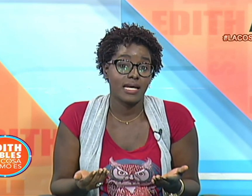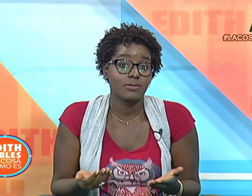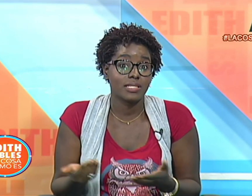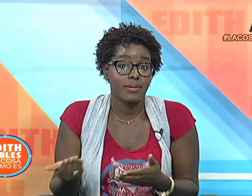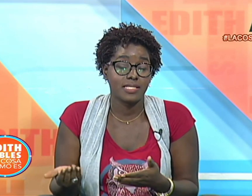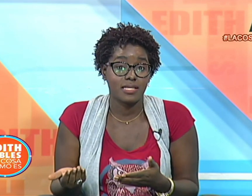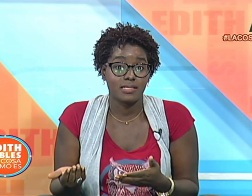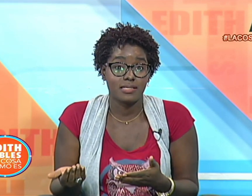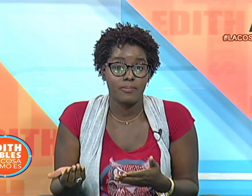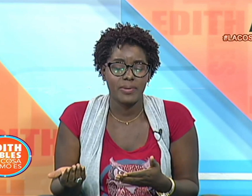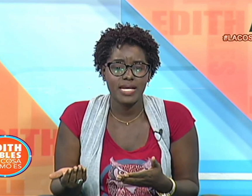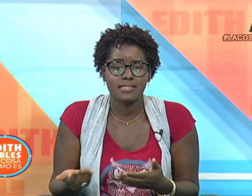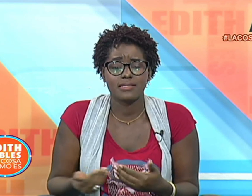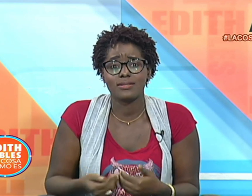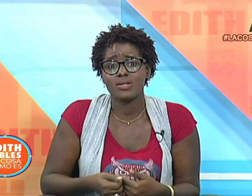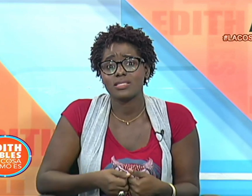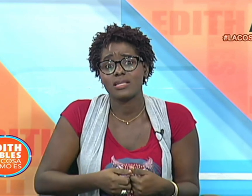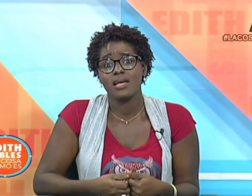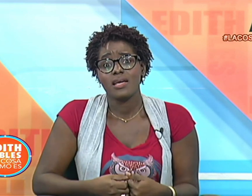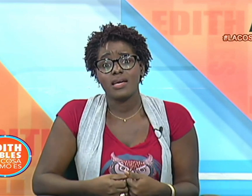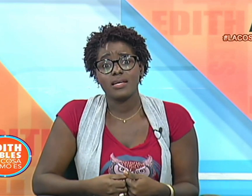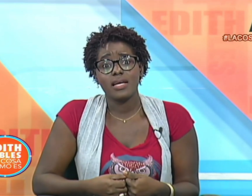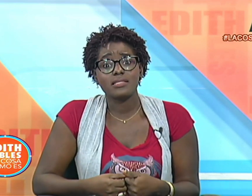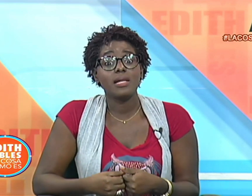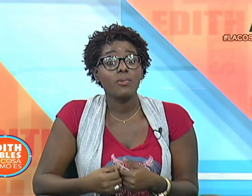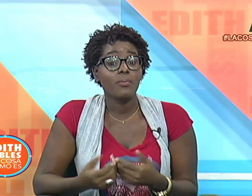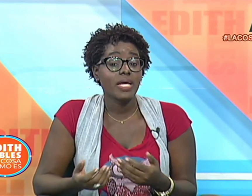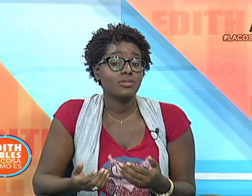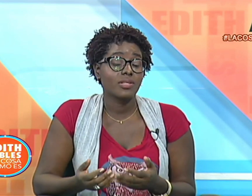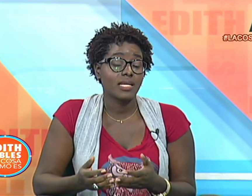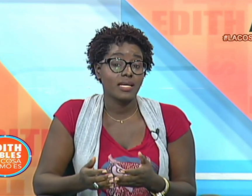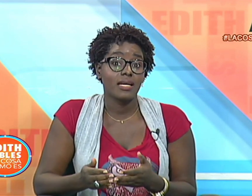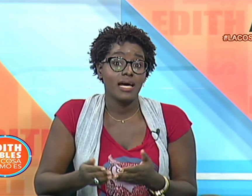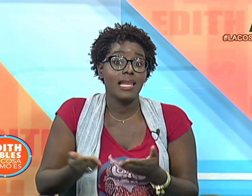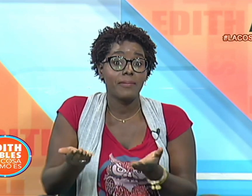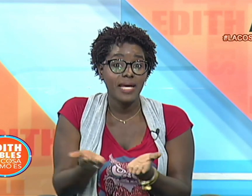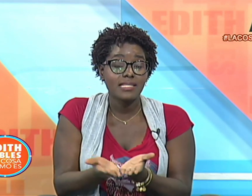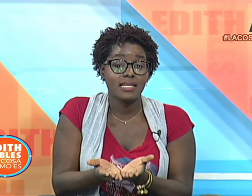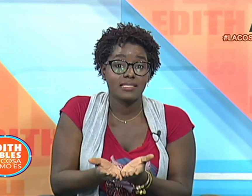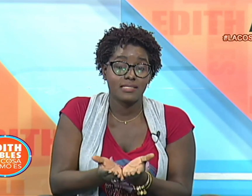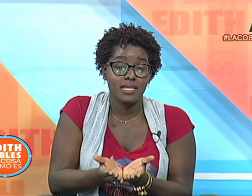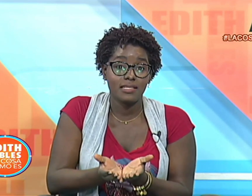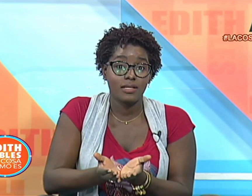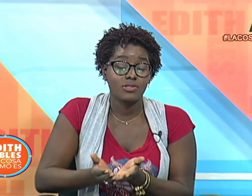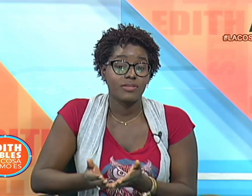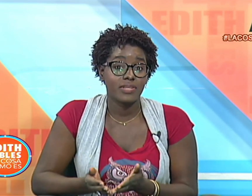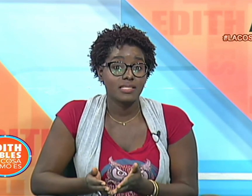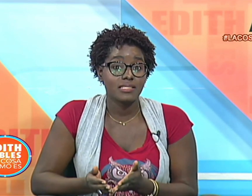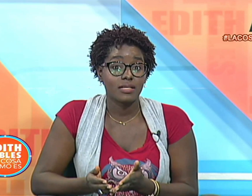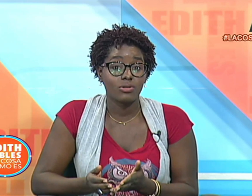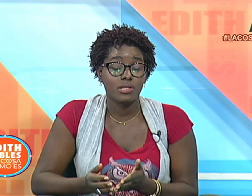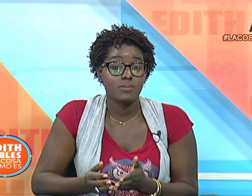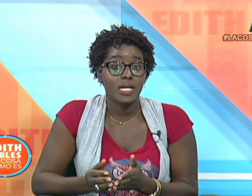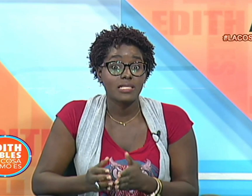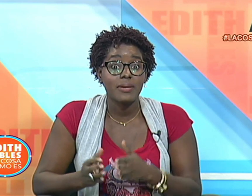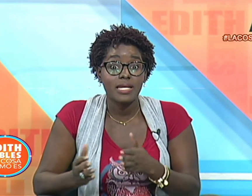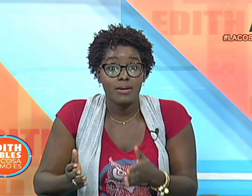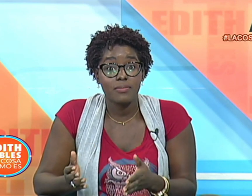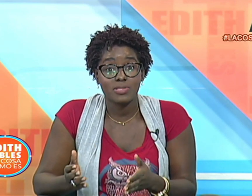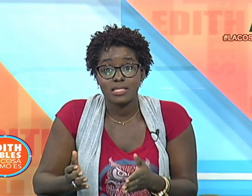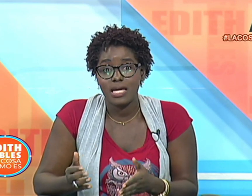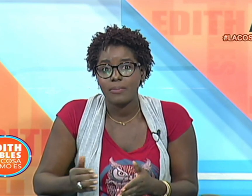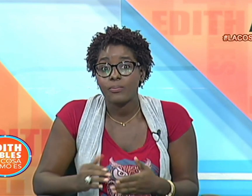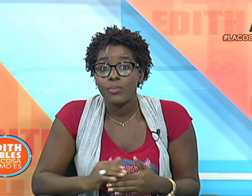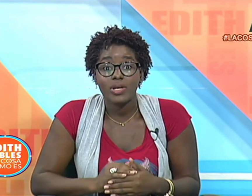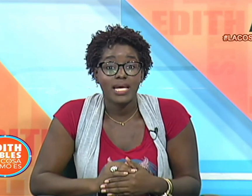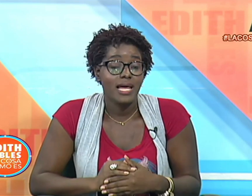está generando a través de esas empresas entonces es el momento de que en la mesa se sienten los diferentes actores para saber qué